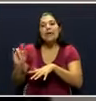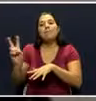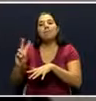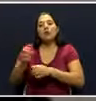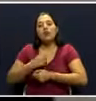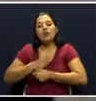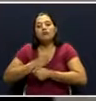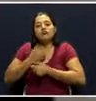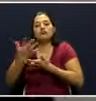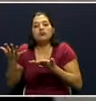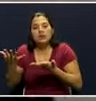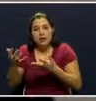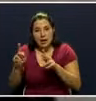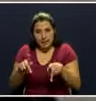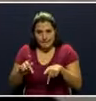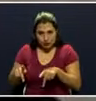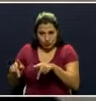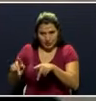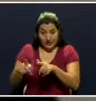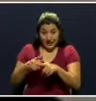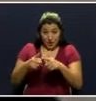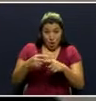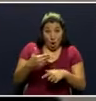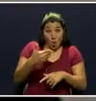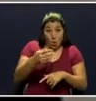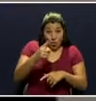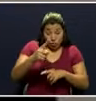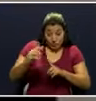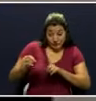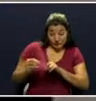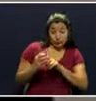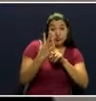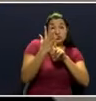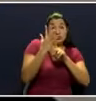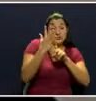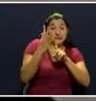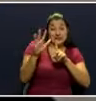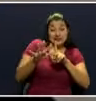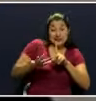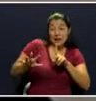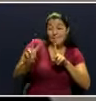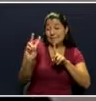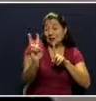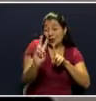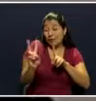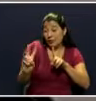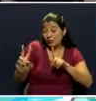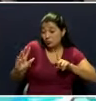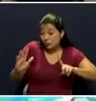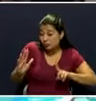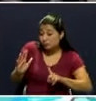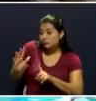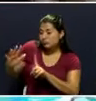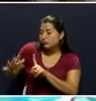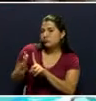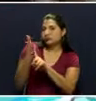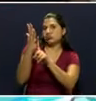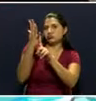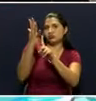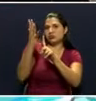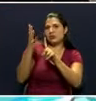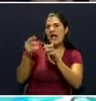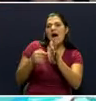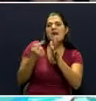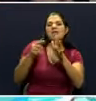Entonces, entre yo más me expongo y repetidamente a una alta carga de virus que hay en las